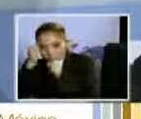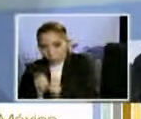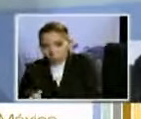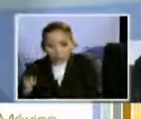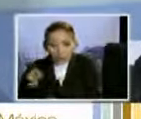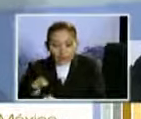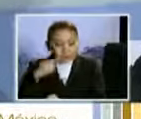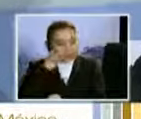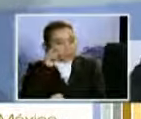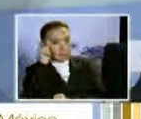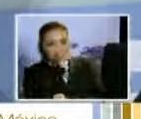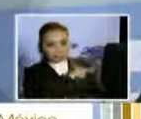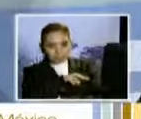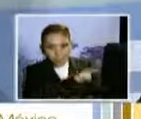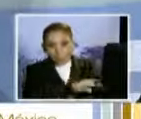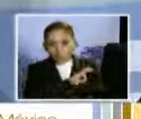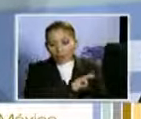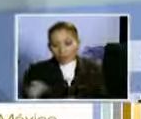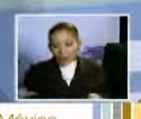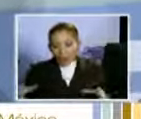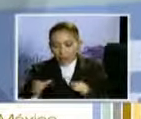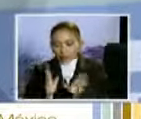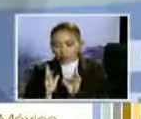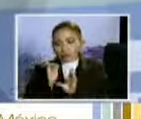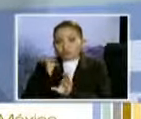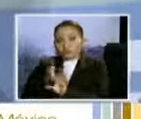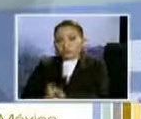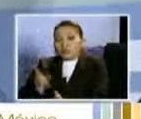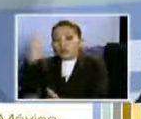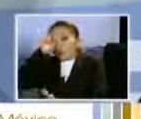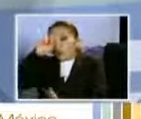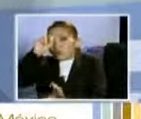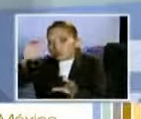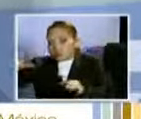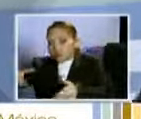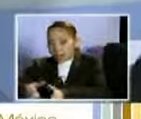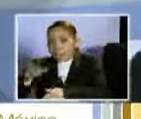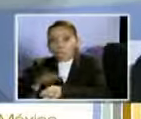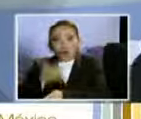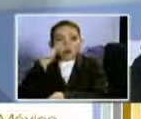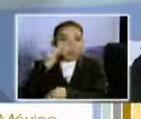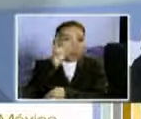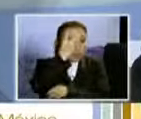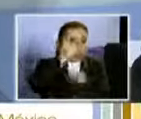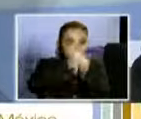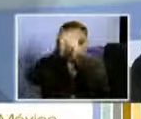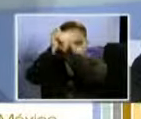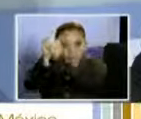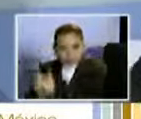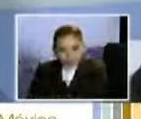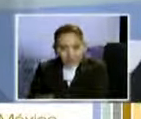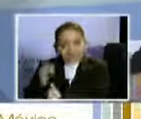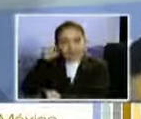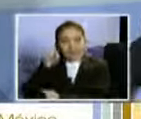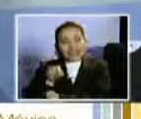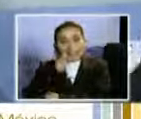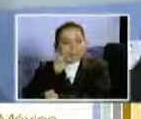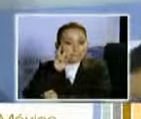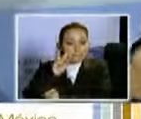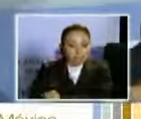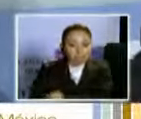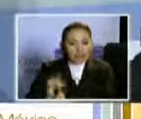se tiene en cuenta que solo puede uno acceder al Consejo por periodos de 2 años, y tomando en cuenta